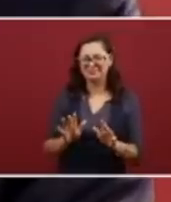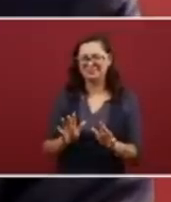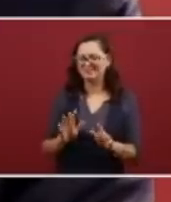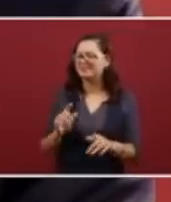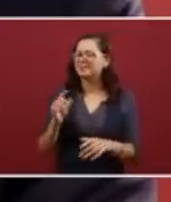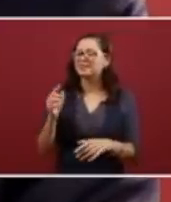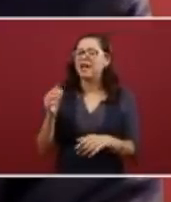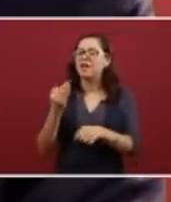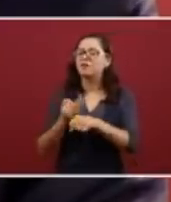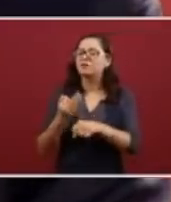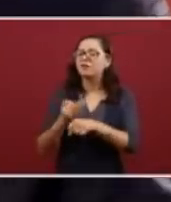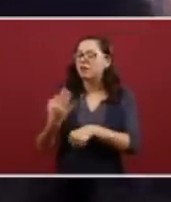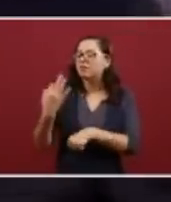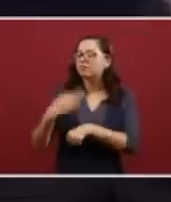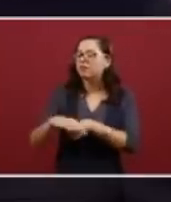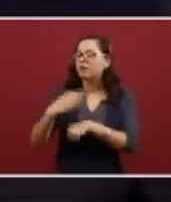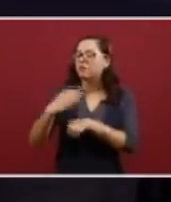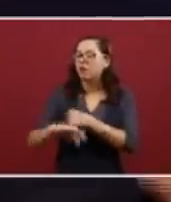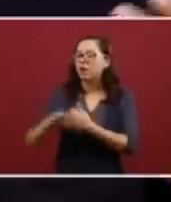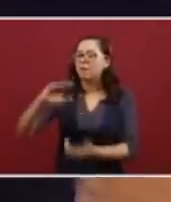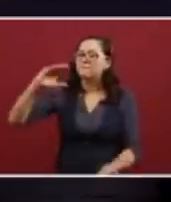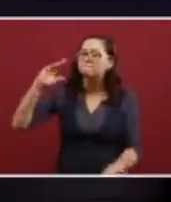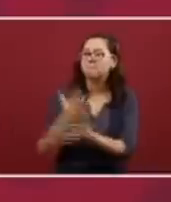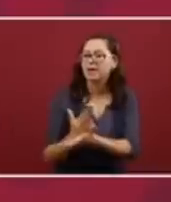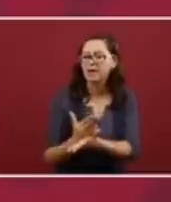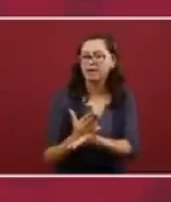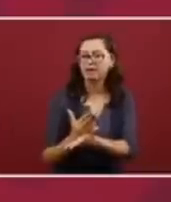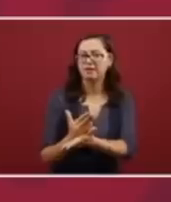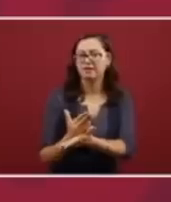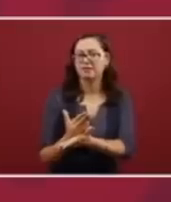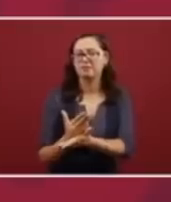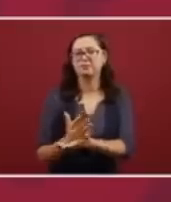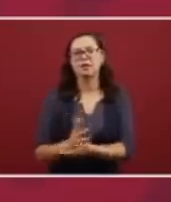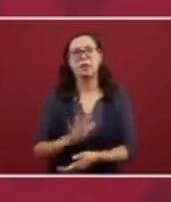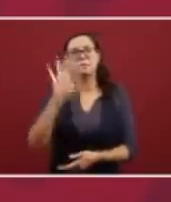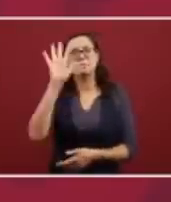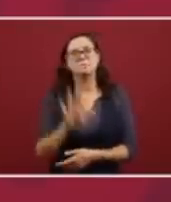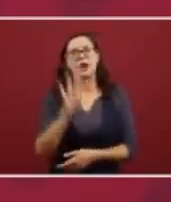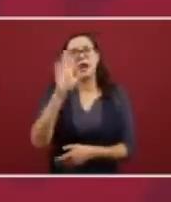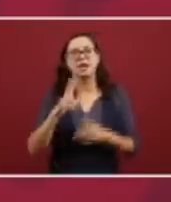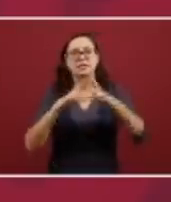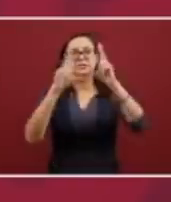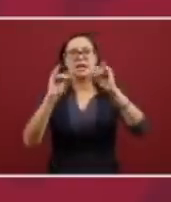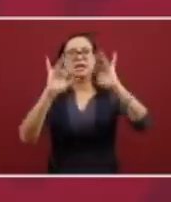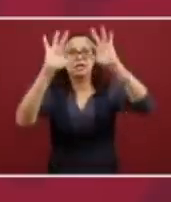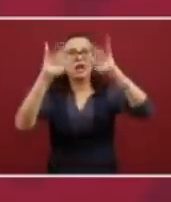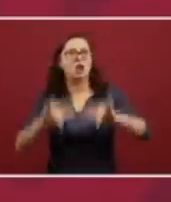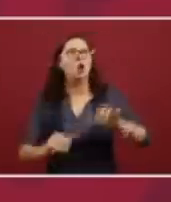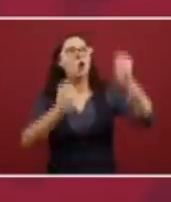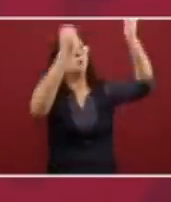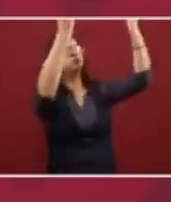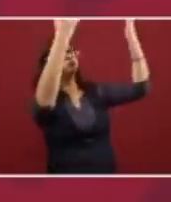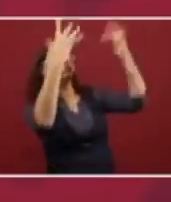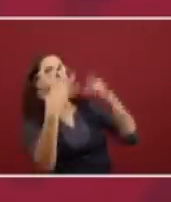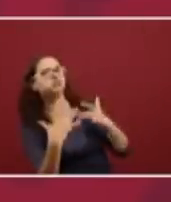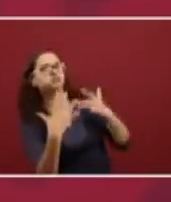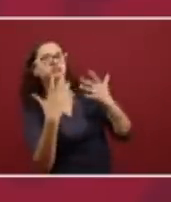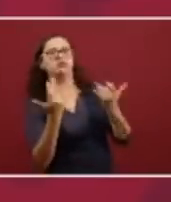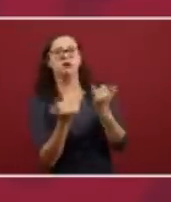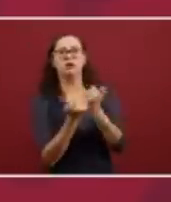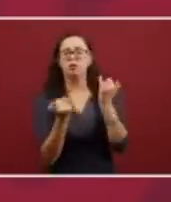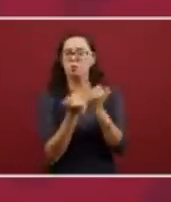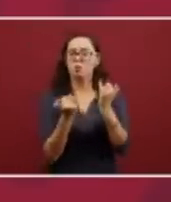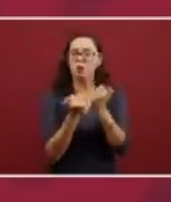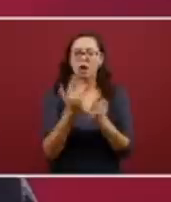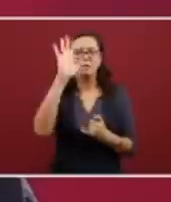alto porque era una avalancha como si no hubiese habido cambio como